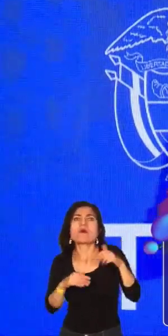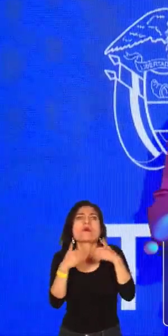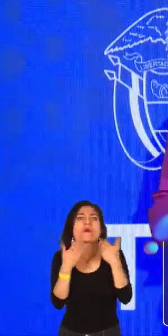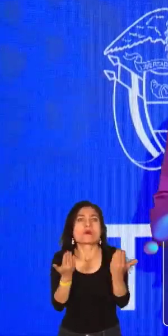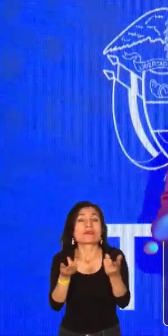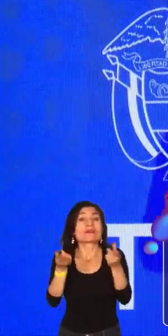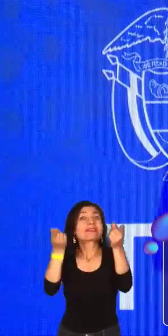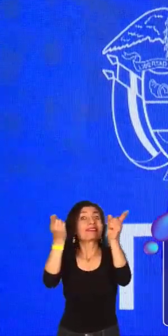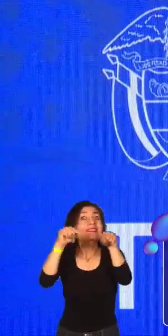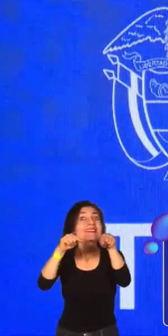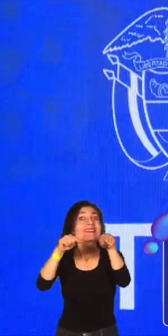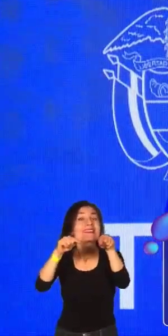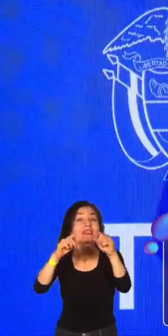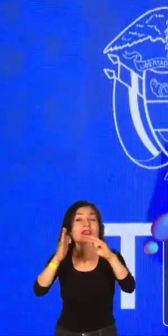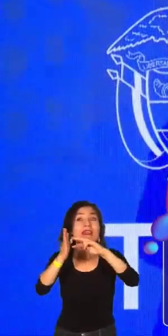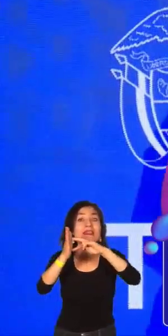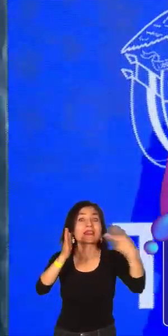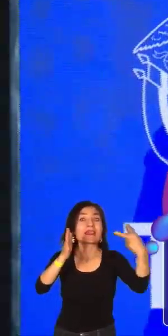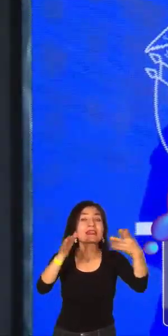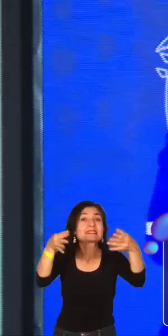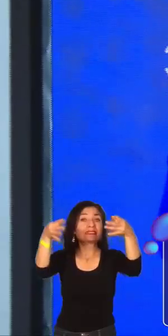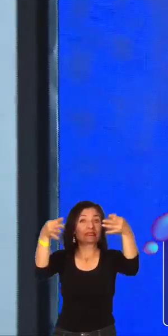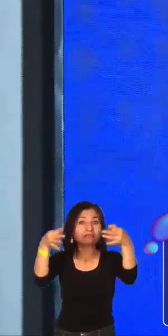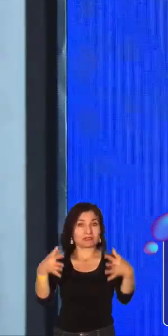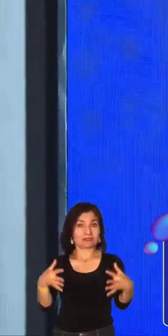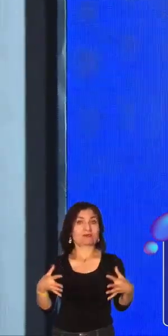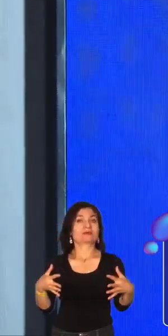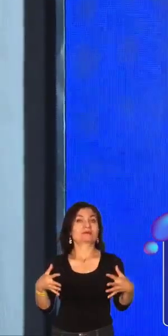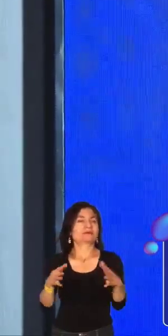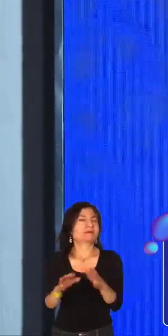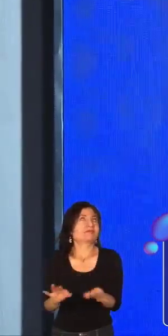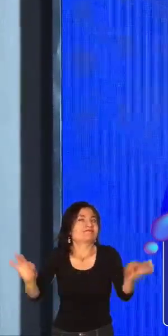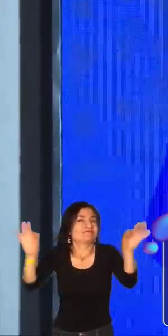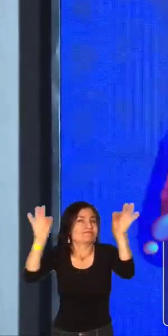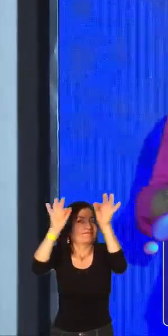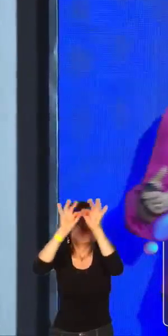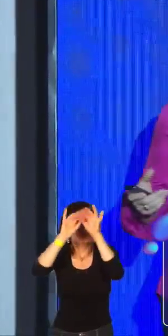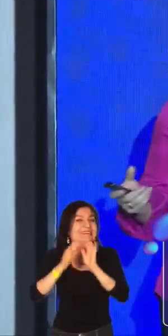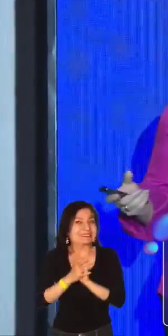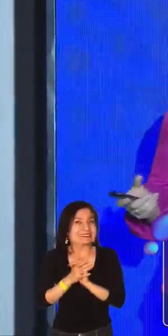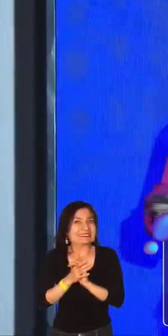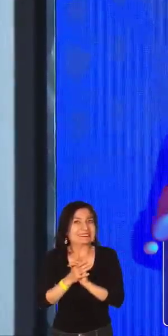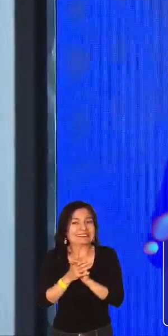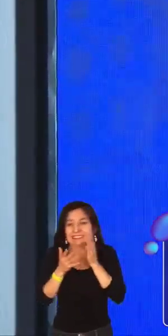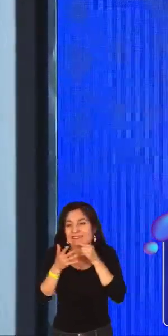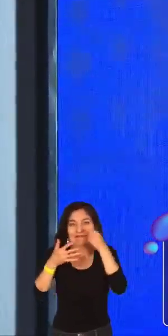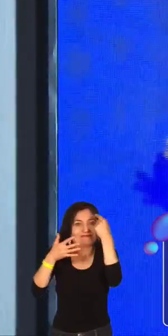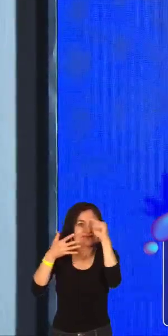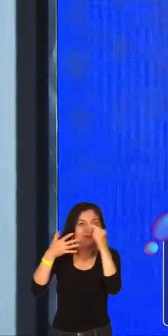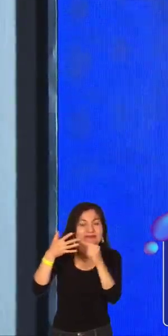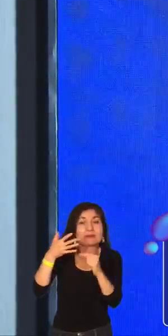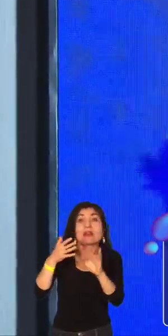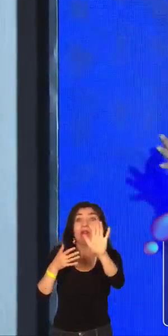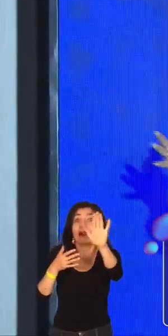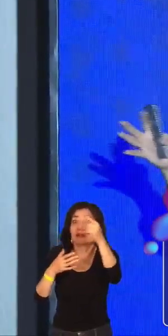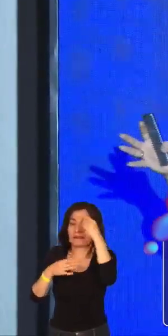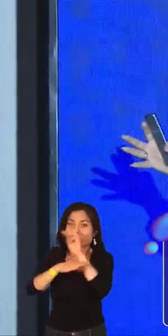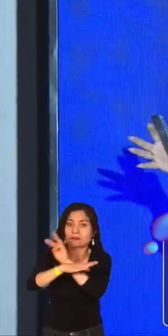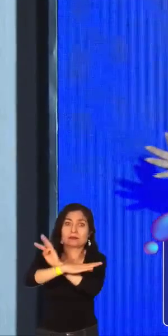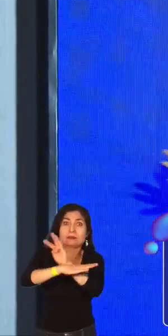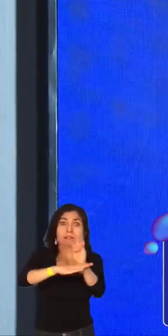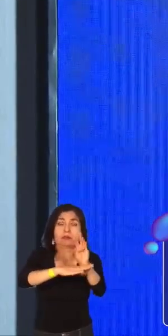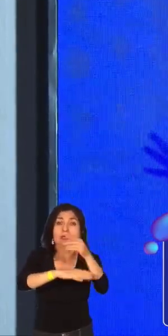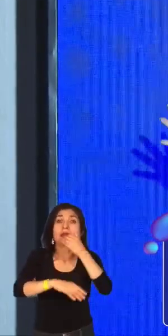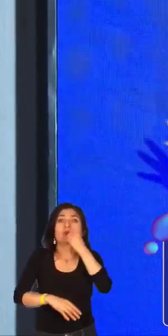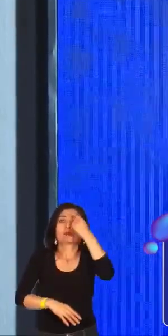de la ciberseguridad. Definitivamente no podemos dejar de lado, ninguno de nosotros quiere que en la página del destino de